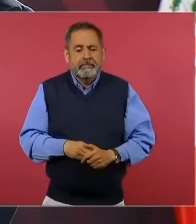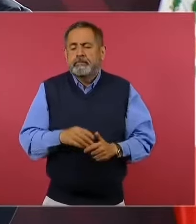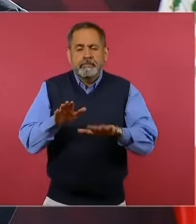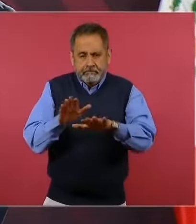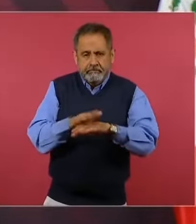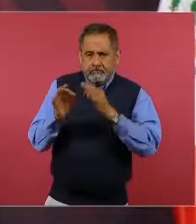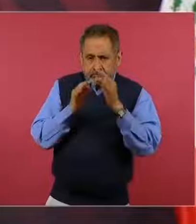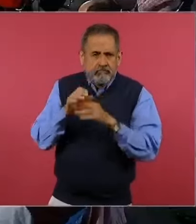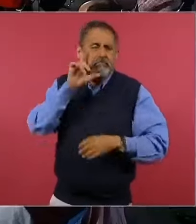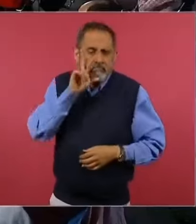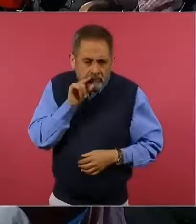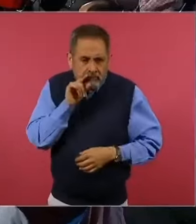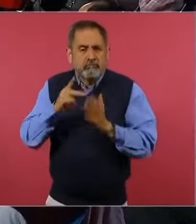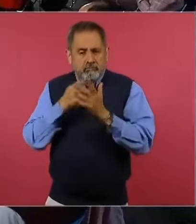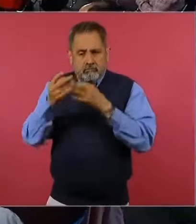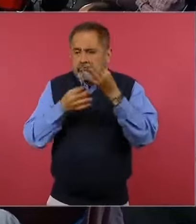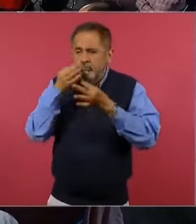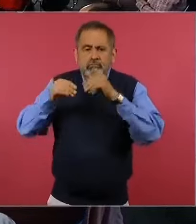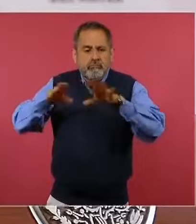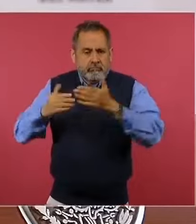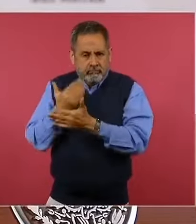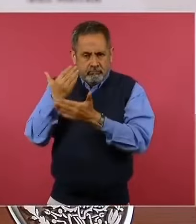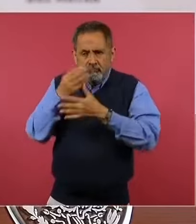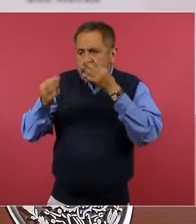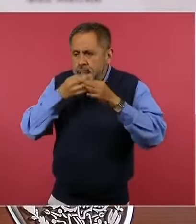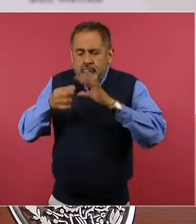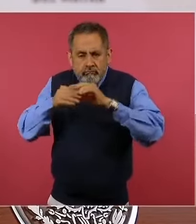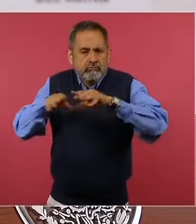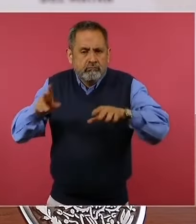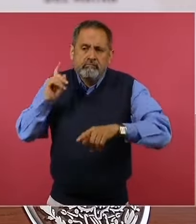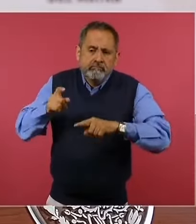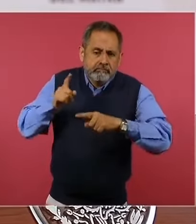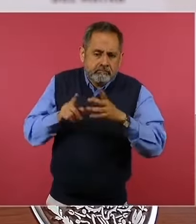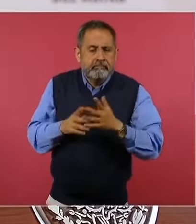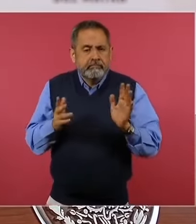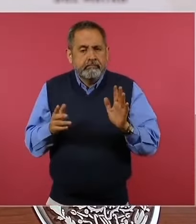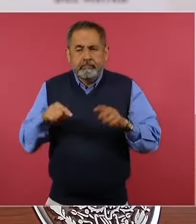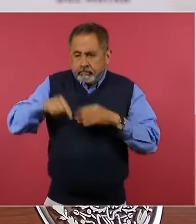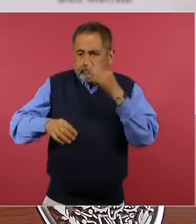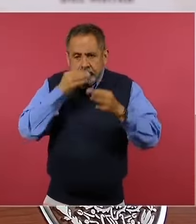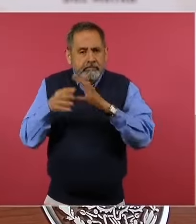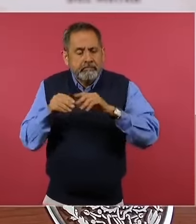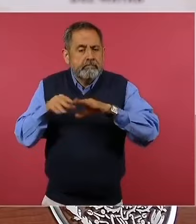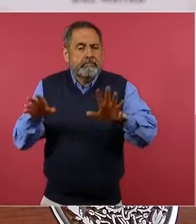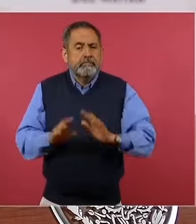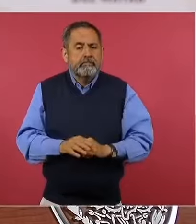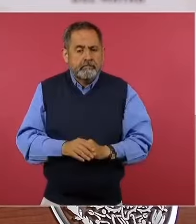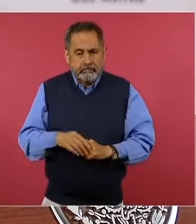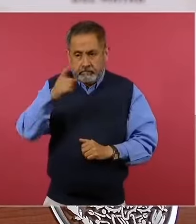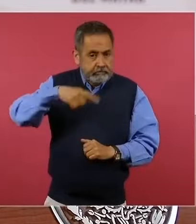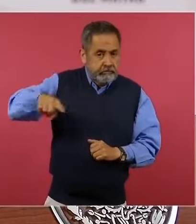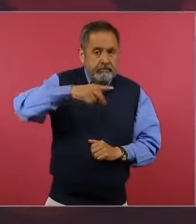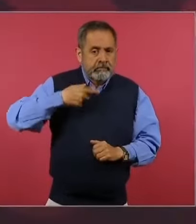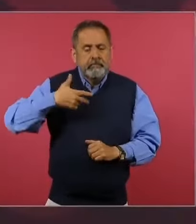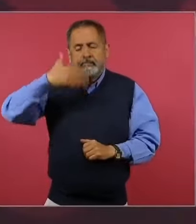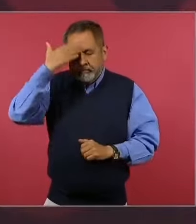Vamos a procurar que mañana voy a volver a informar, en la mañana, ¿sí? Y aquí vamos a estar informando para que también la gente